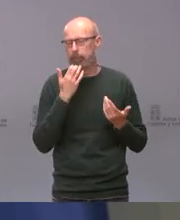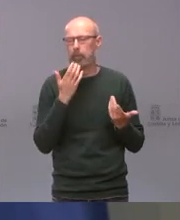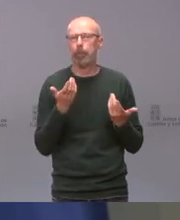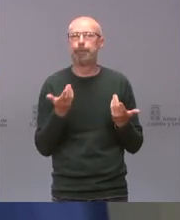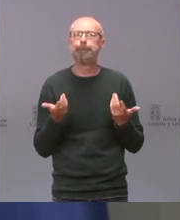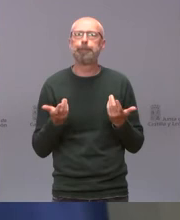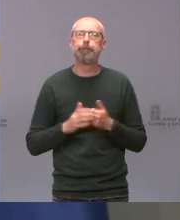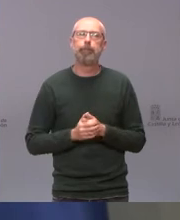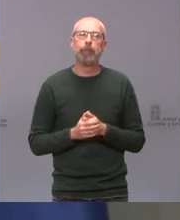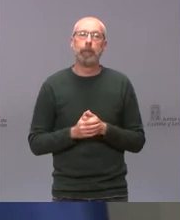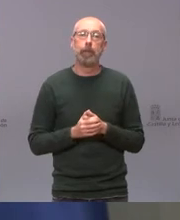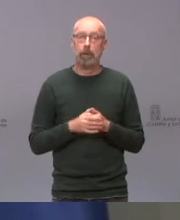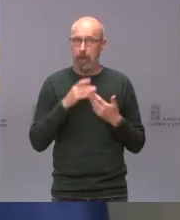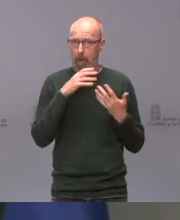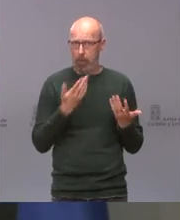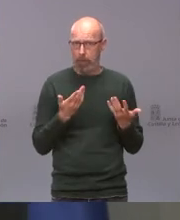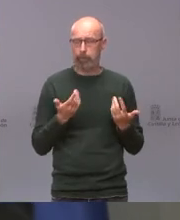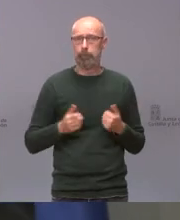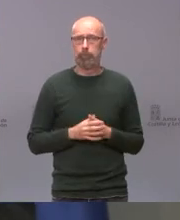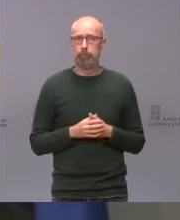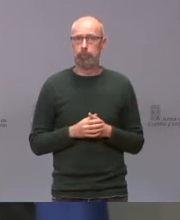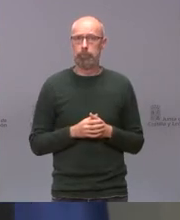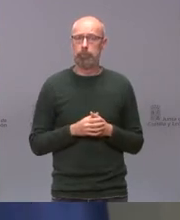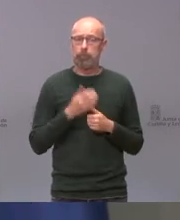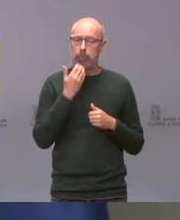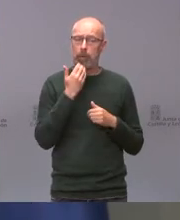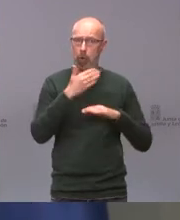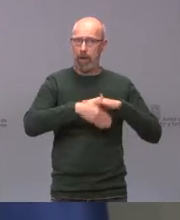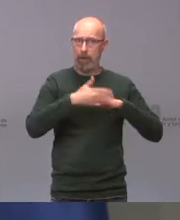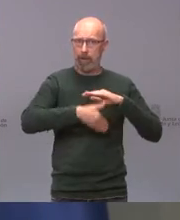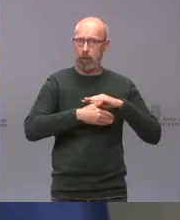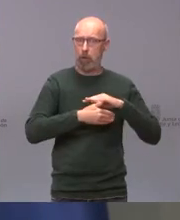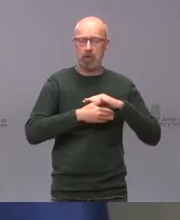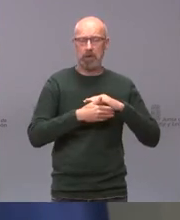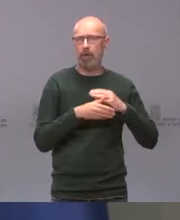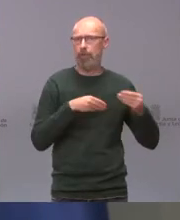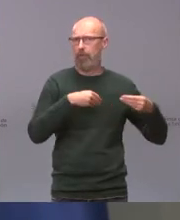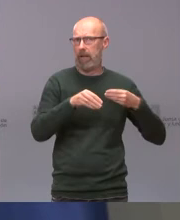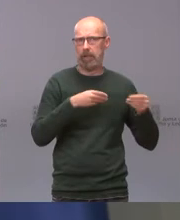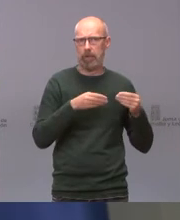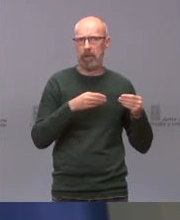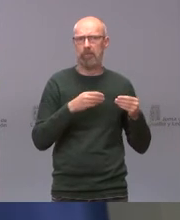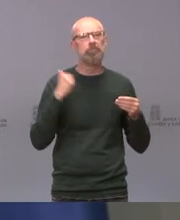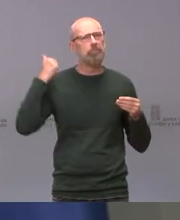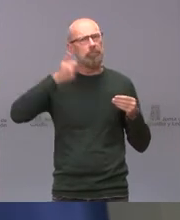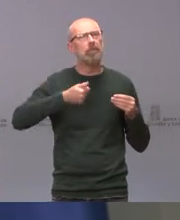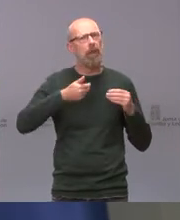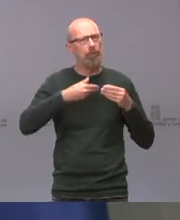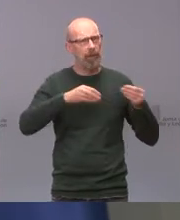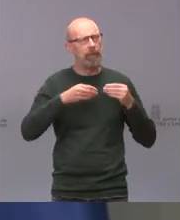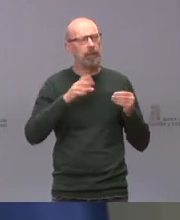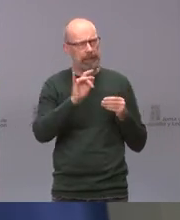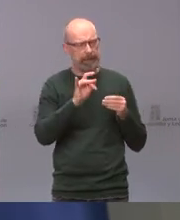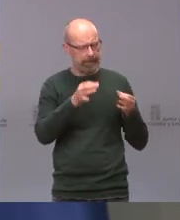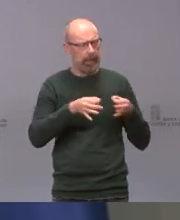nosotros en este momento el nivel de restricción es muy bajo, siempre lo ha sido. Quiero decir